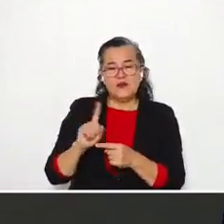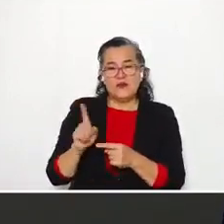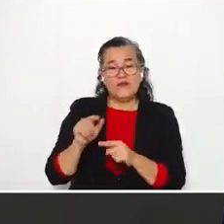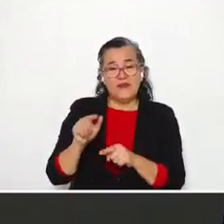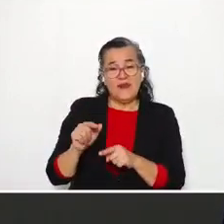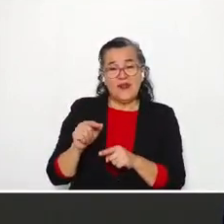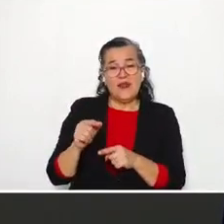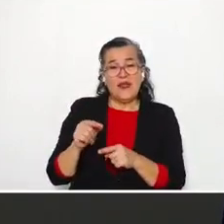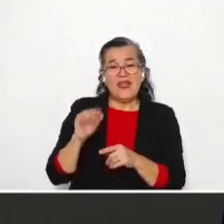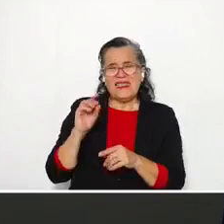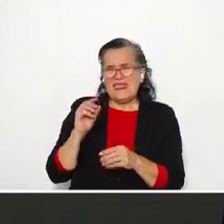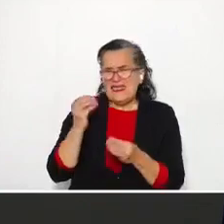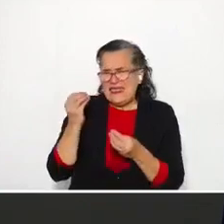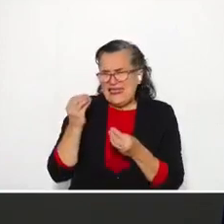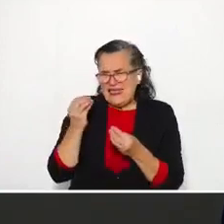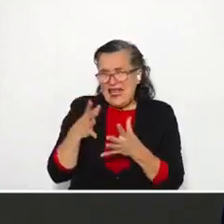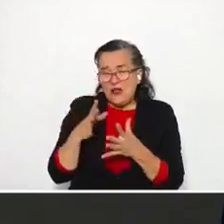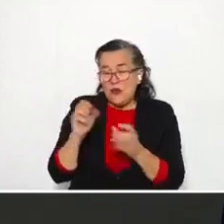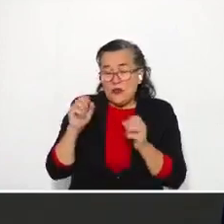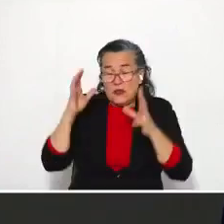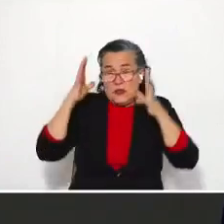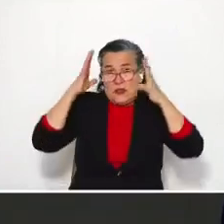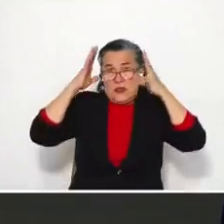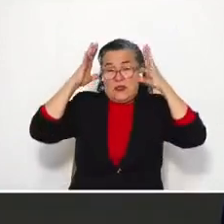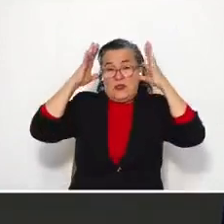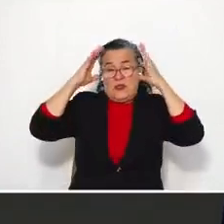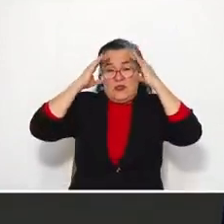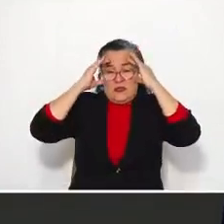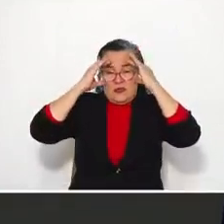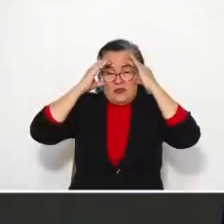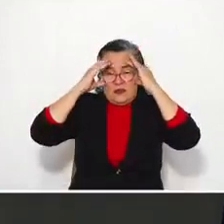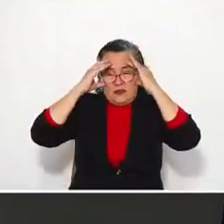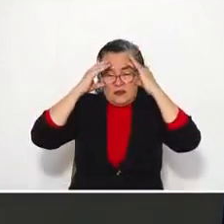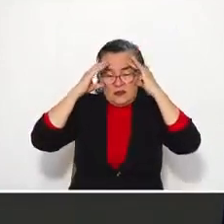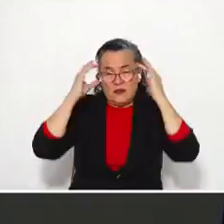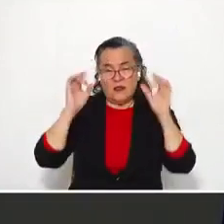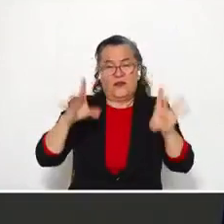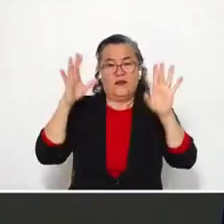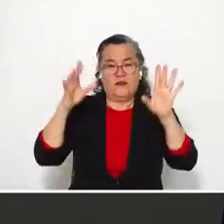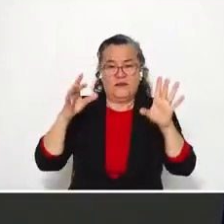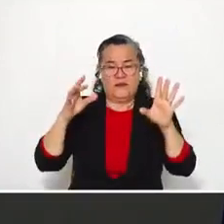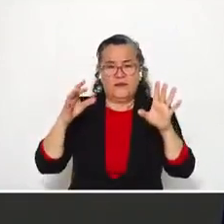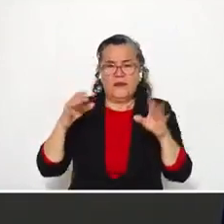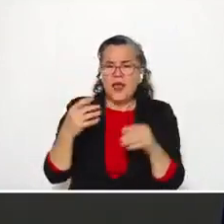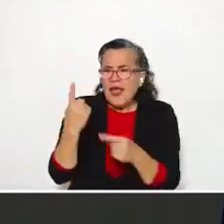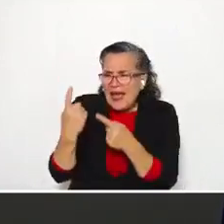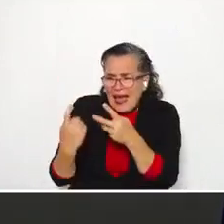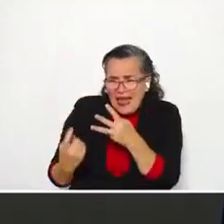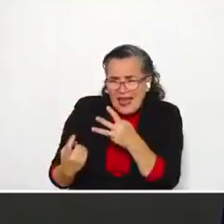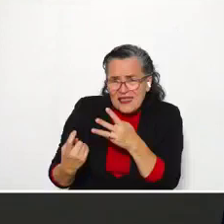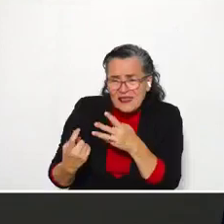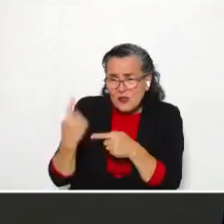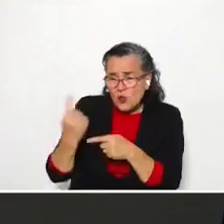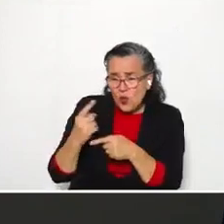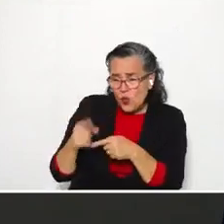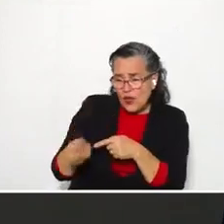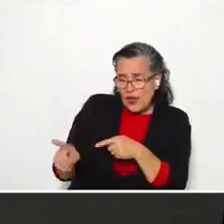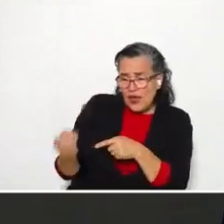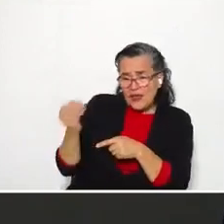ese dato es espeluznante. Pero estas carencias no son únicas de los